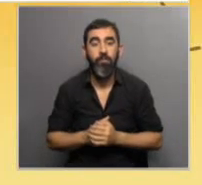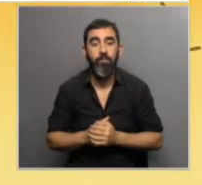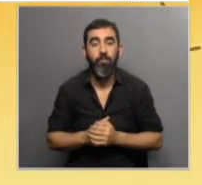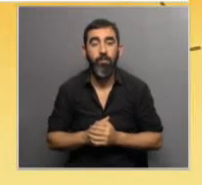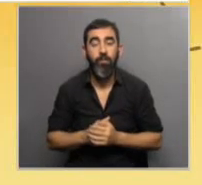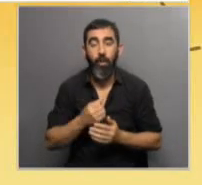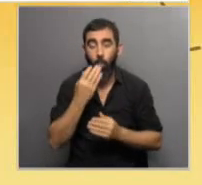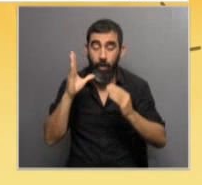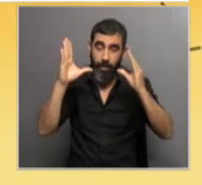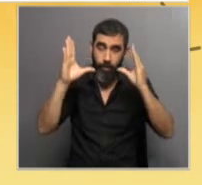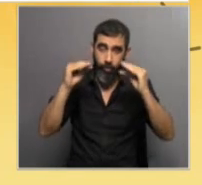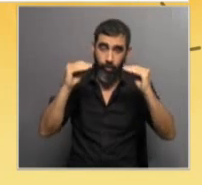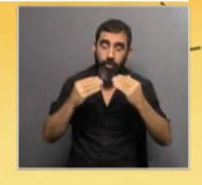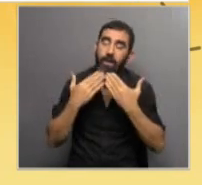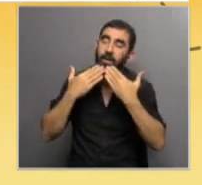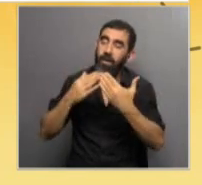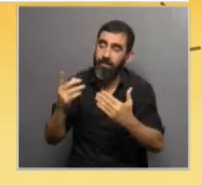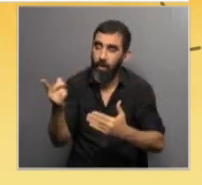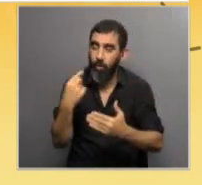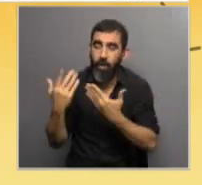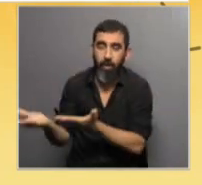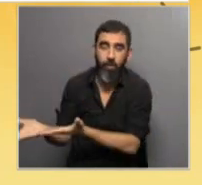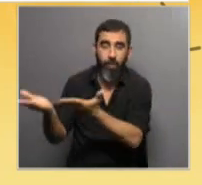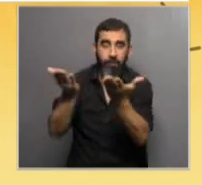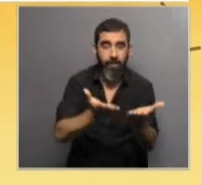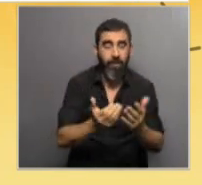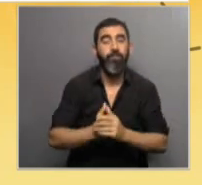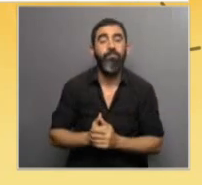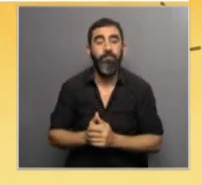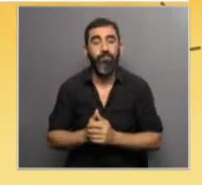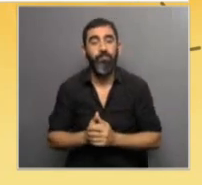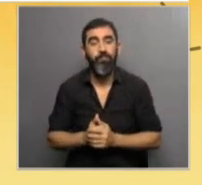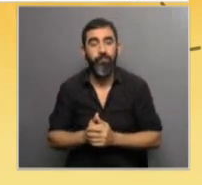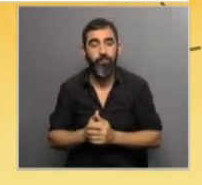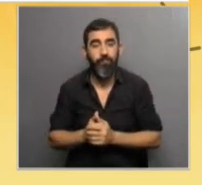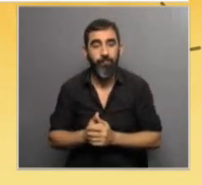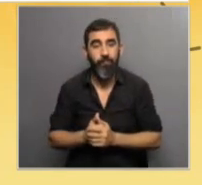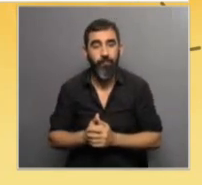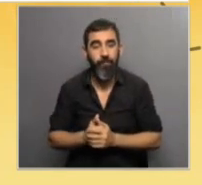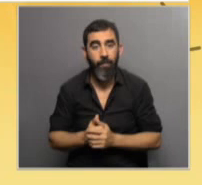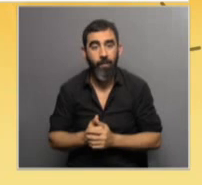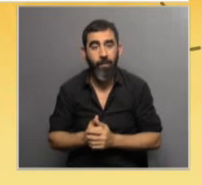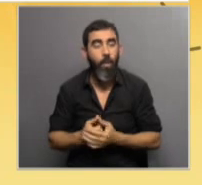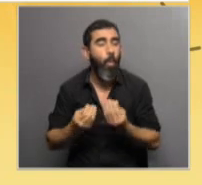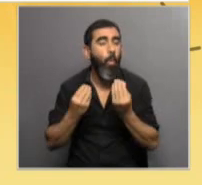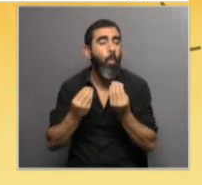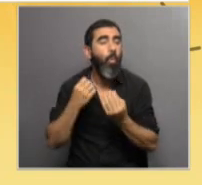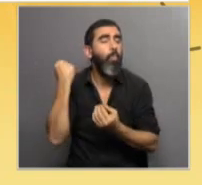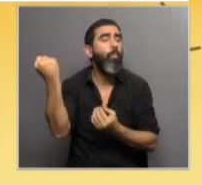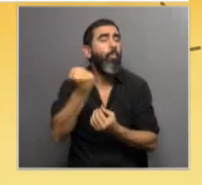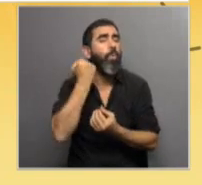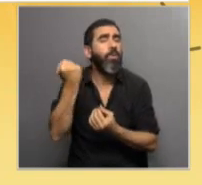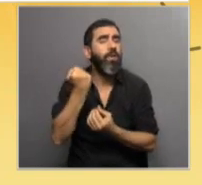buenas noches muchas gracias a ustedes por invitarme cabañas a ver cuál es la importancia